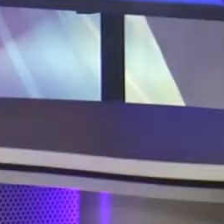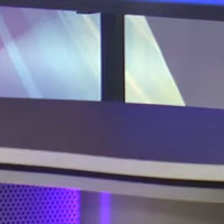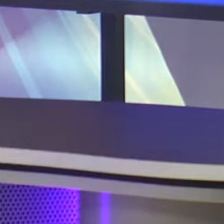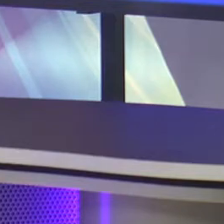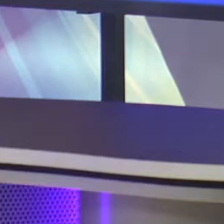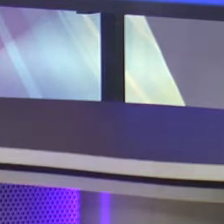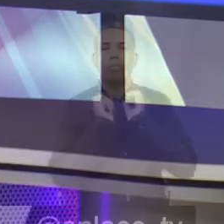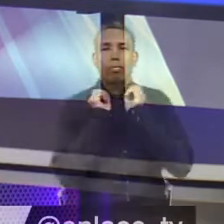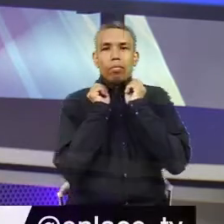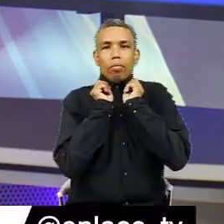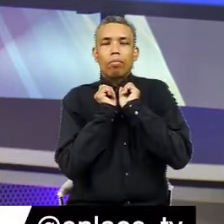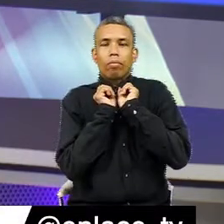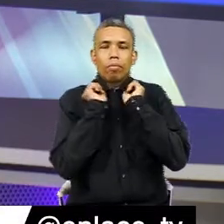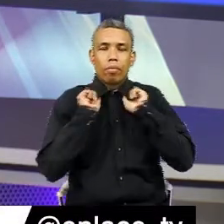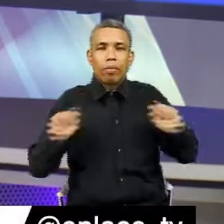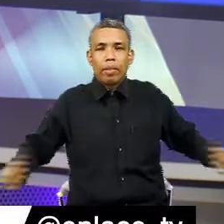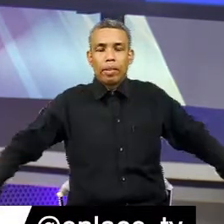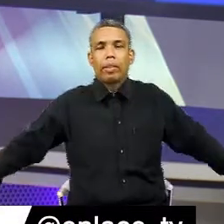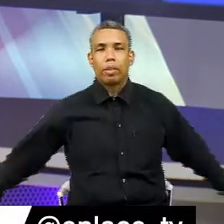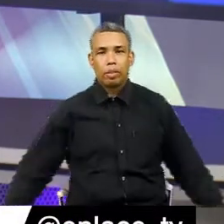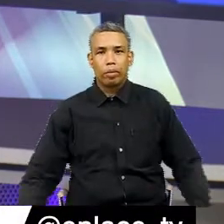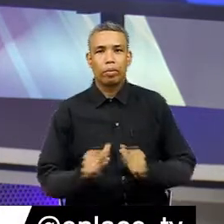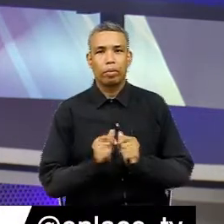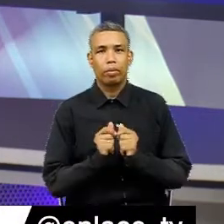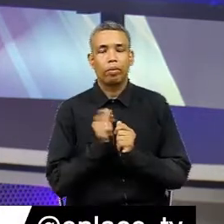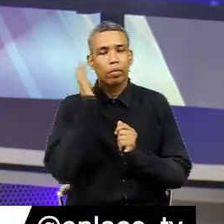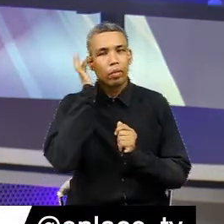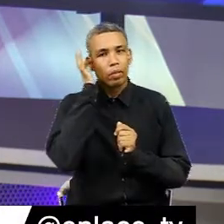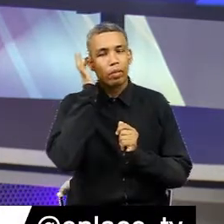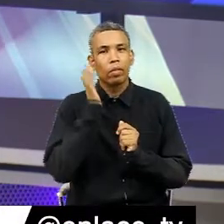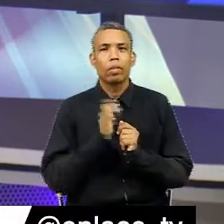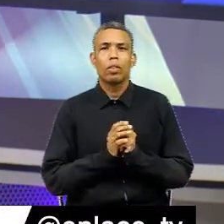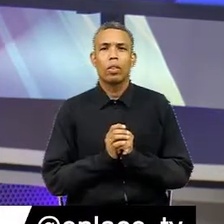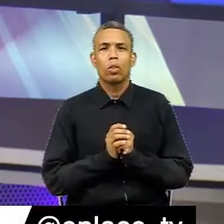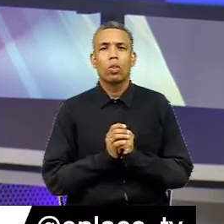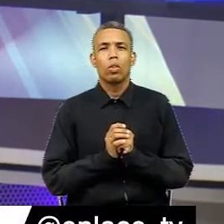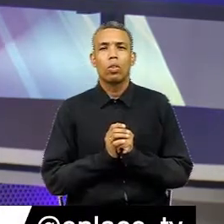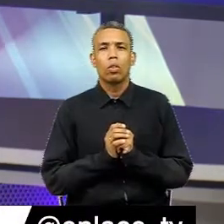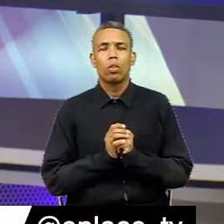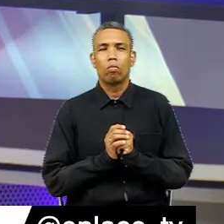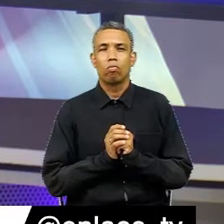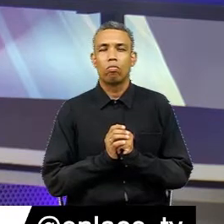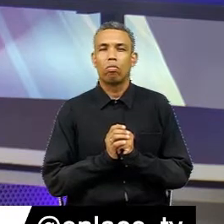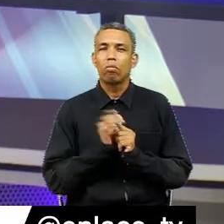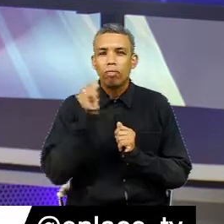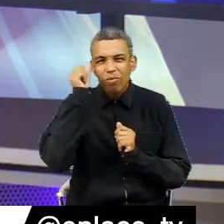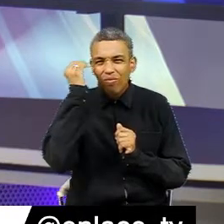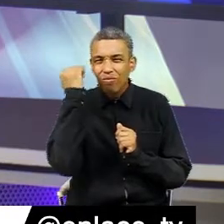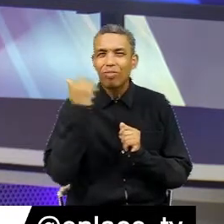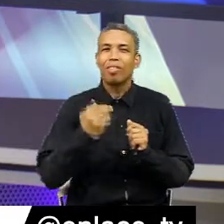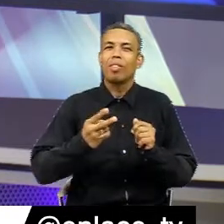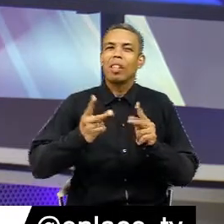Continuamos con más información en Enlace Noticias. Se cumplió primer acercamiento entre gobierno y estudiantes del Colegio Diego Hernández de